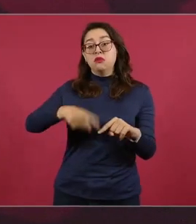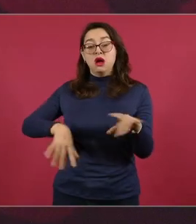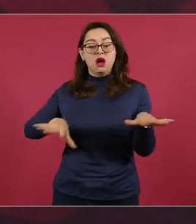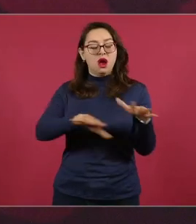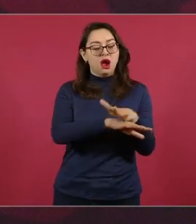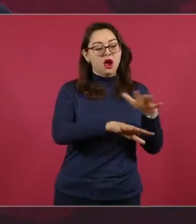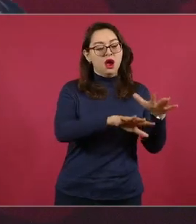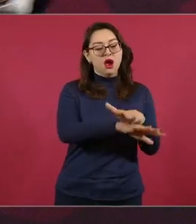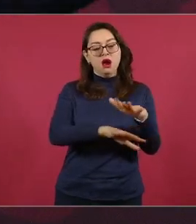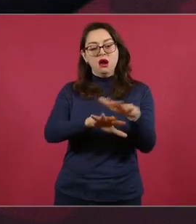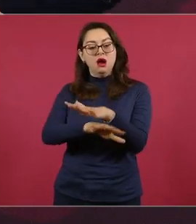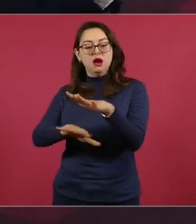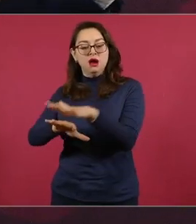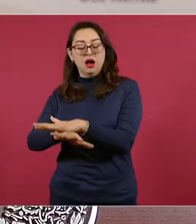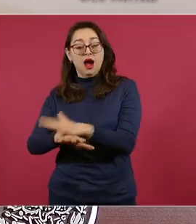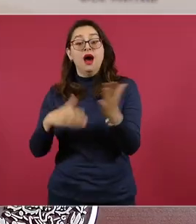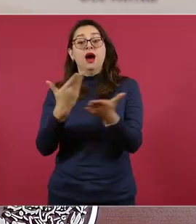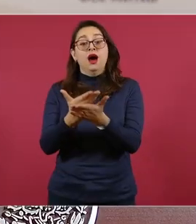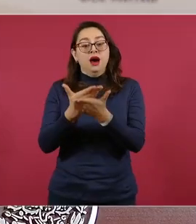que se lo quitaron